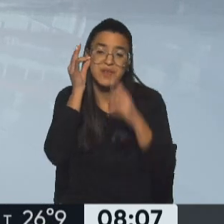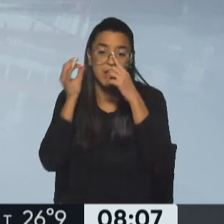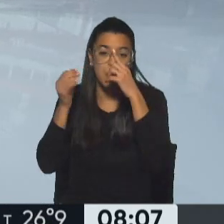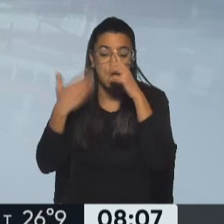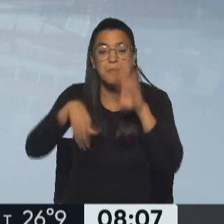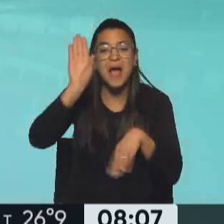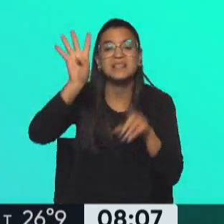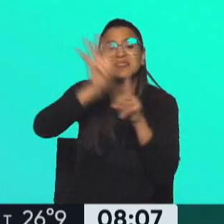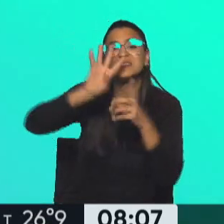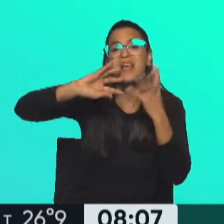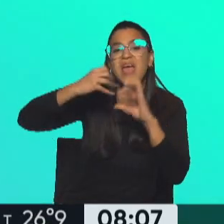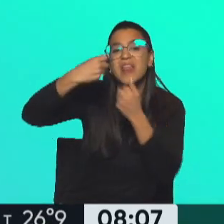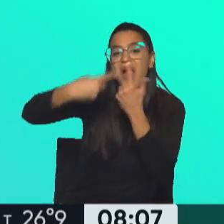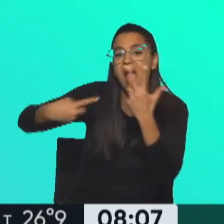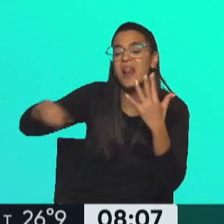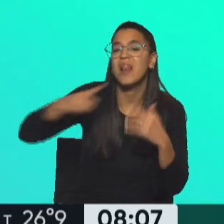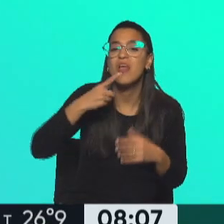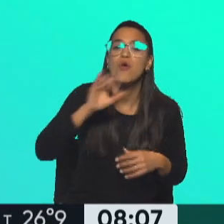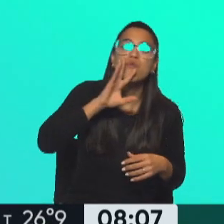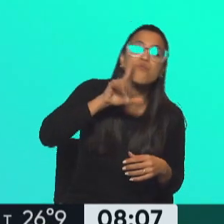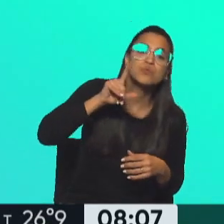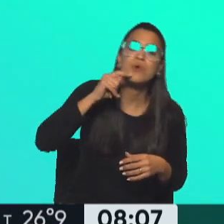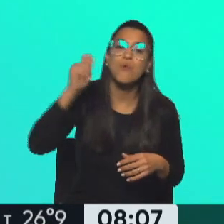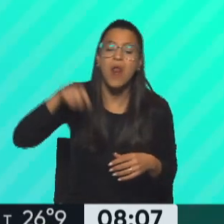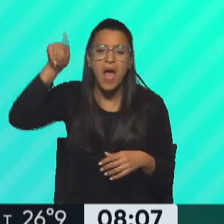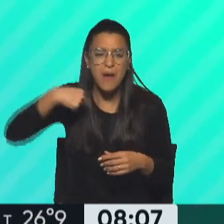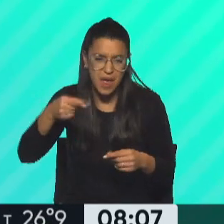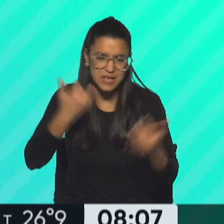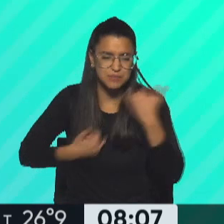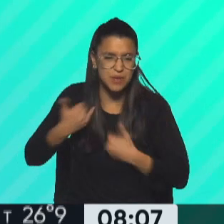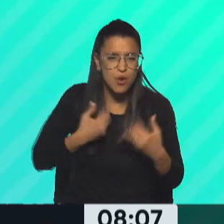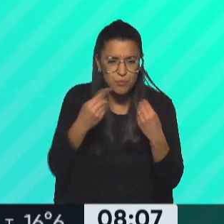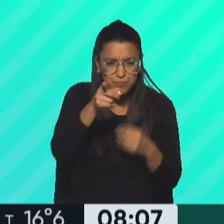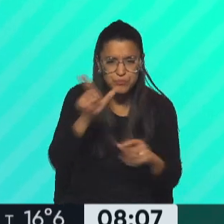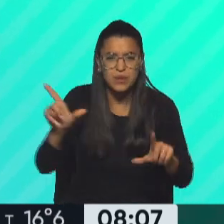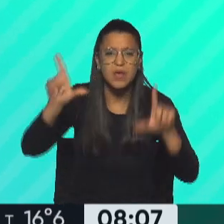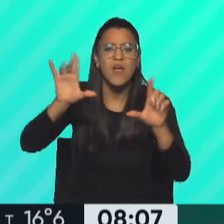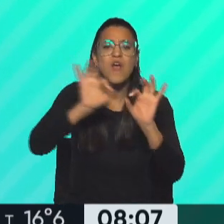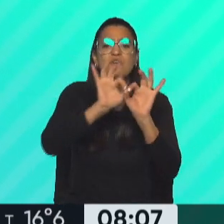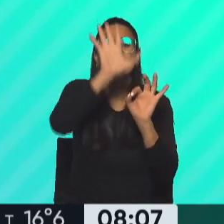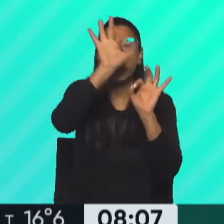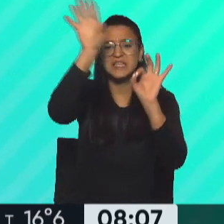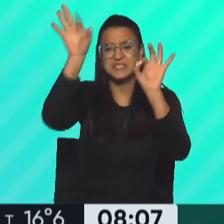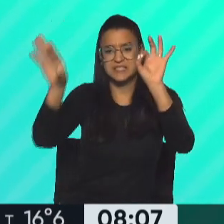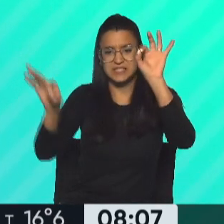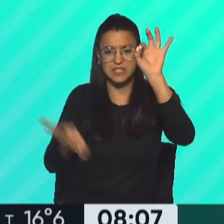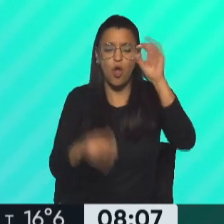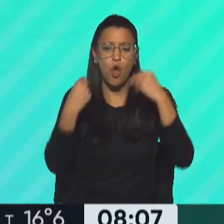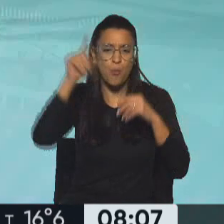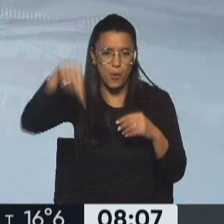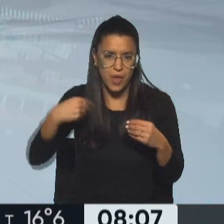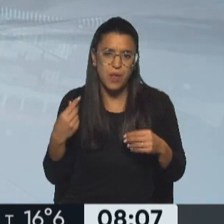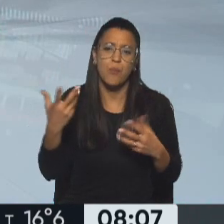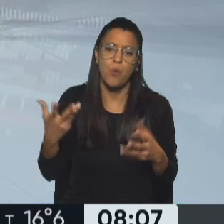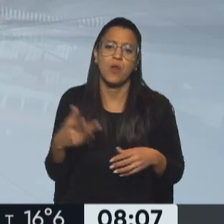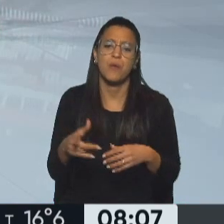los cereales que vienen de Rusia y de Ucrania. Ale, a ver, explícanos un poquito las flechas que hay y de dónde salen.